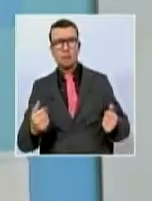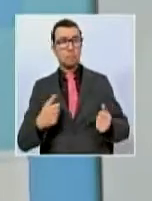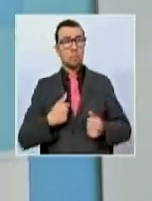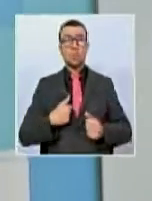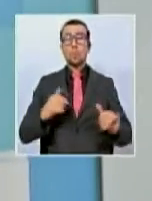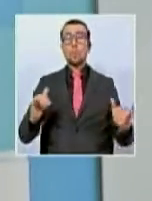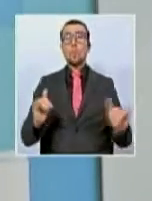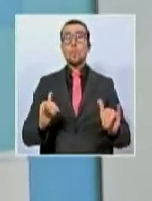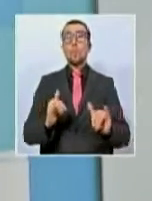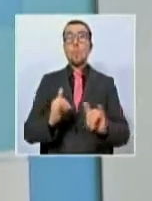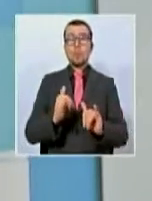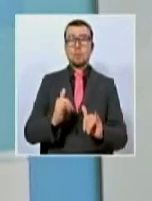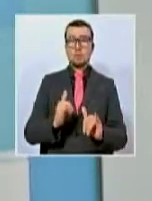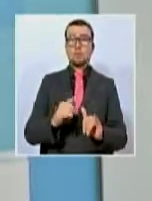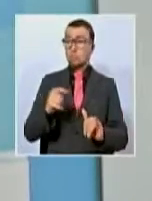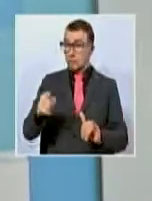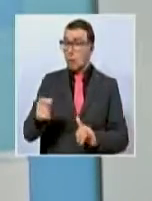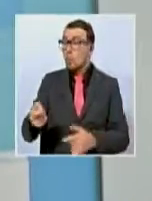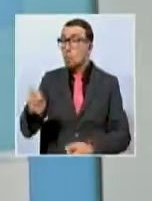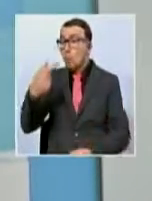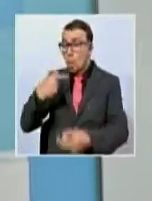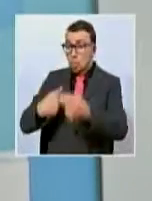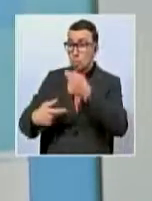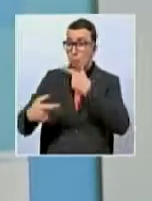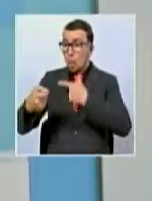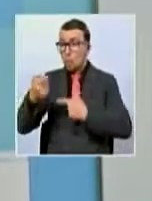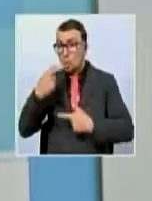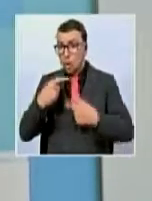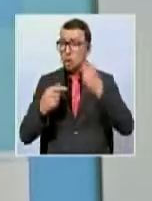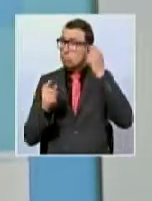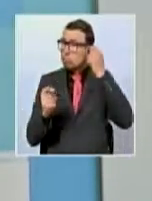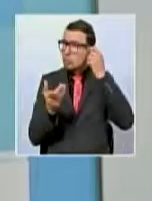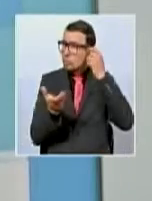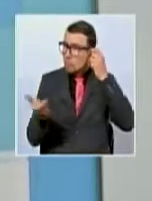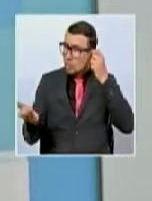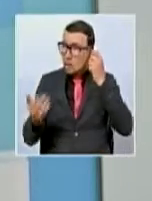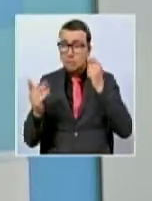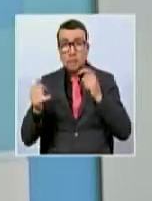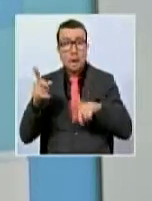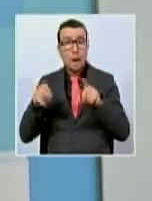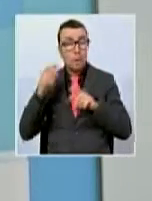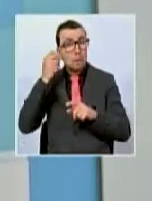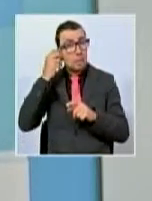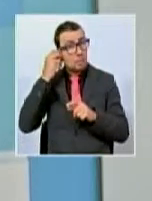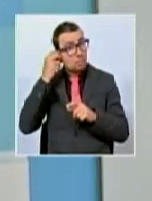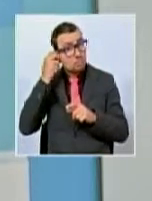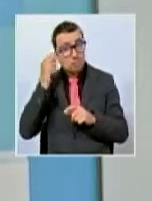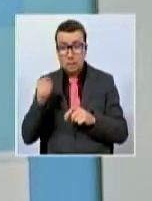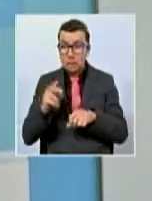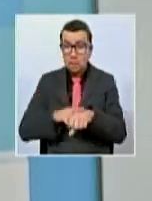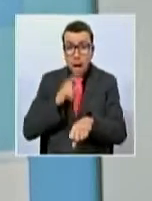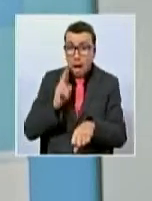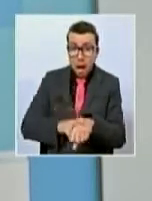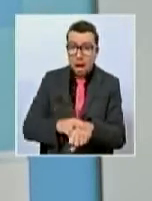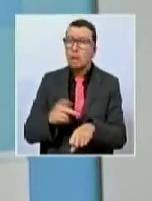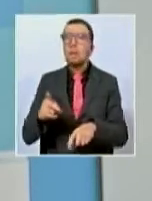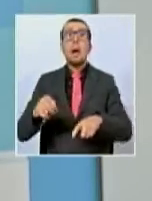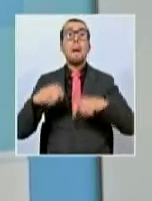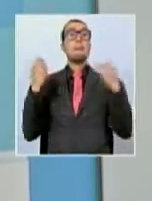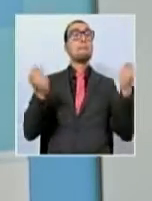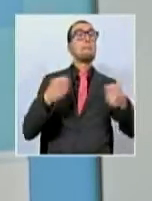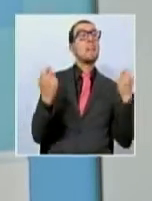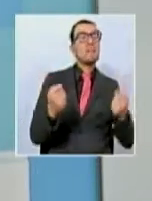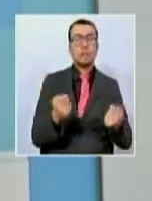de suplemento dietario, que son los productos nutricionales y de fitoterapéuticos, algunos naturales, se está vendiendo al consumidor